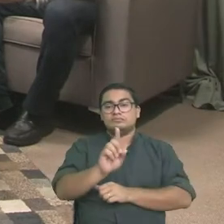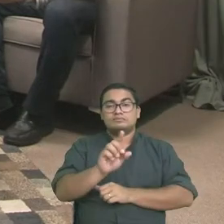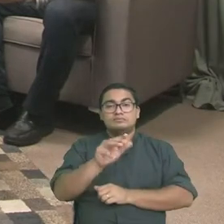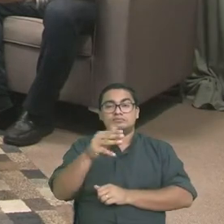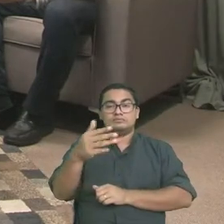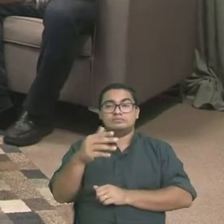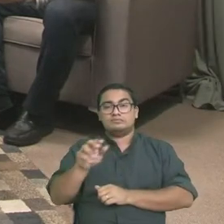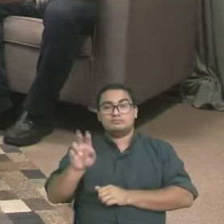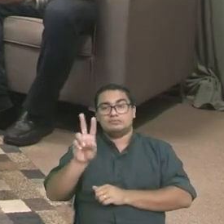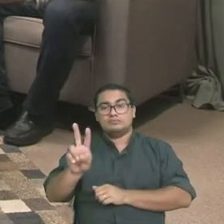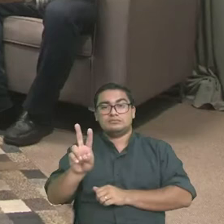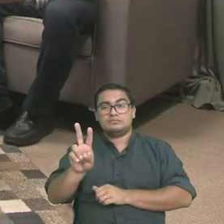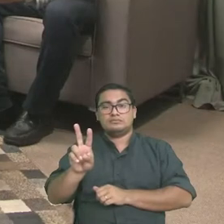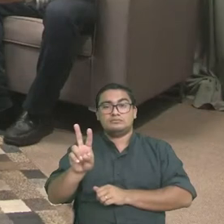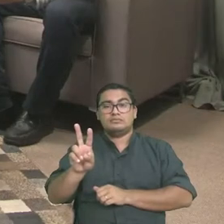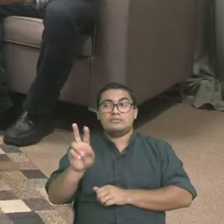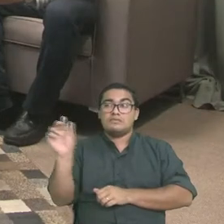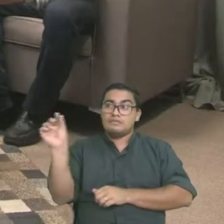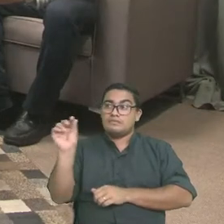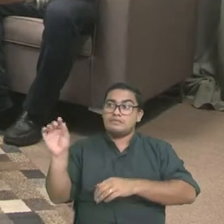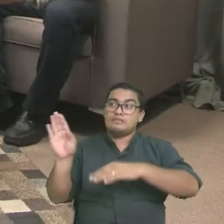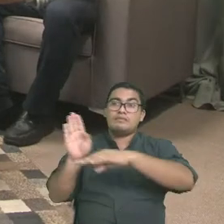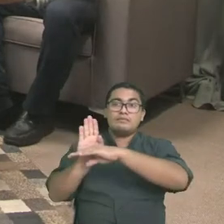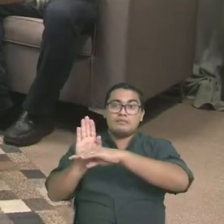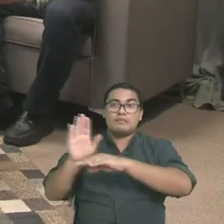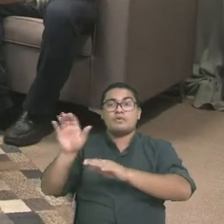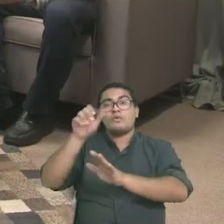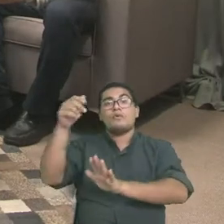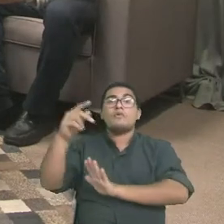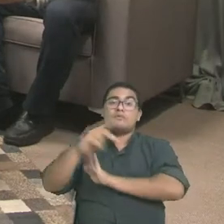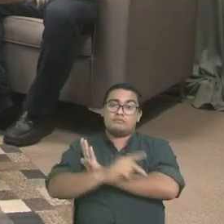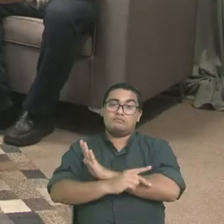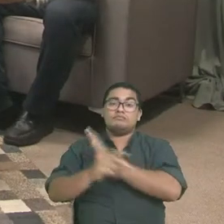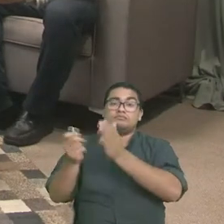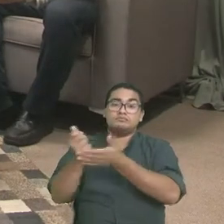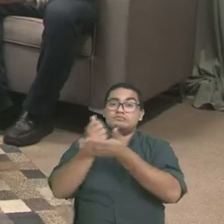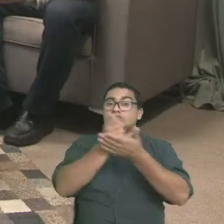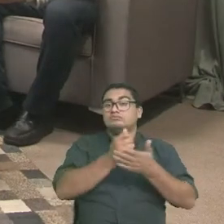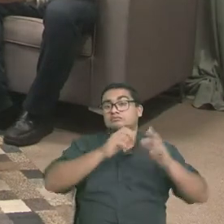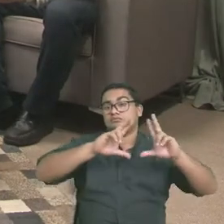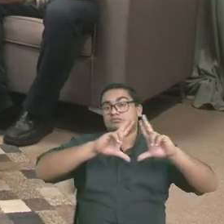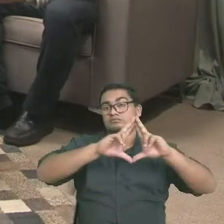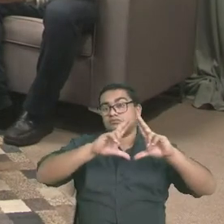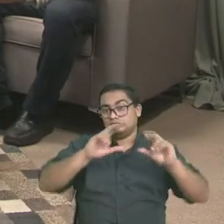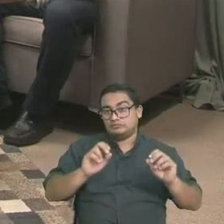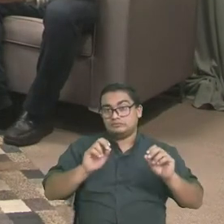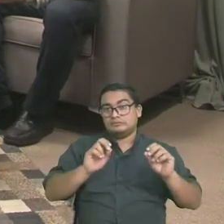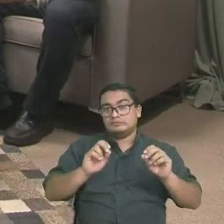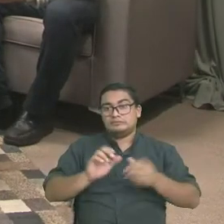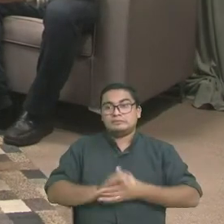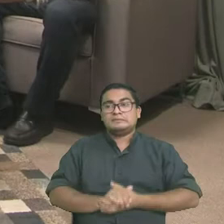192 convenios de préstamos internacionales, en los últimos 13 años,